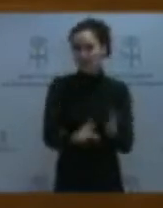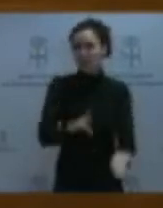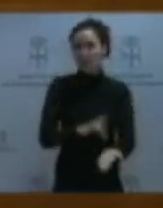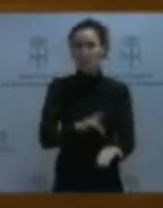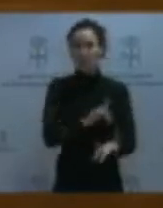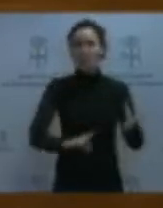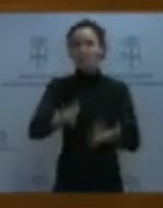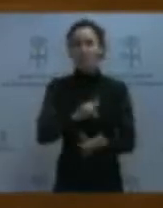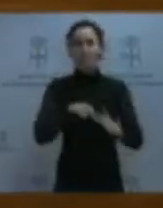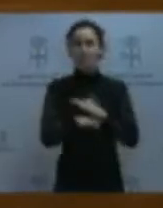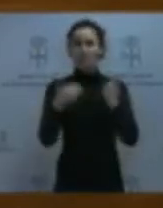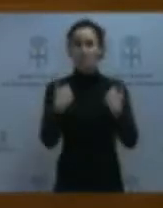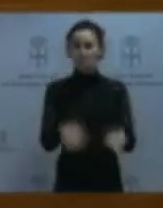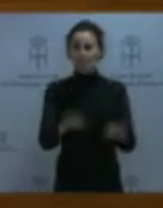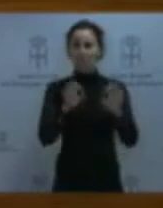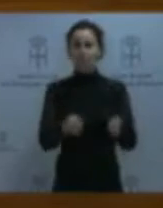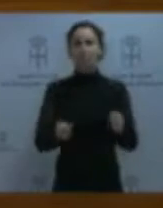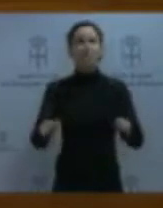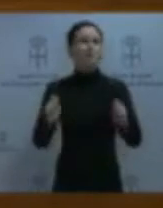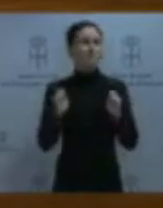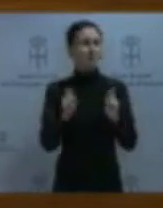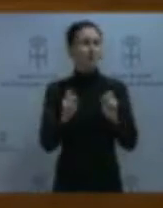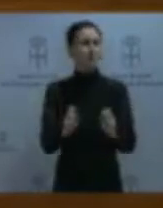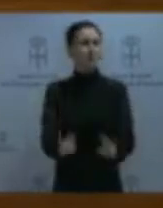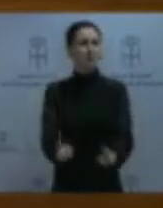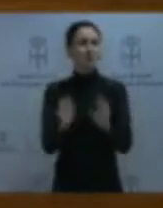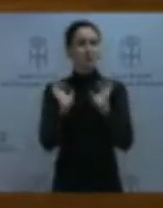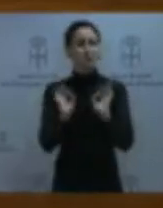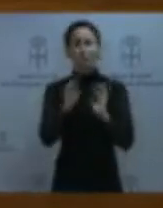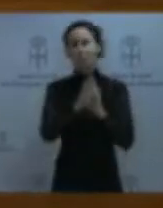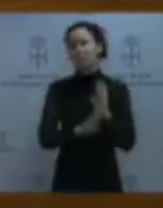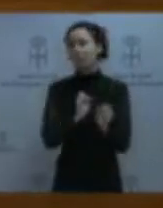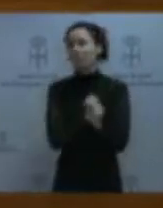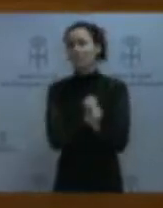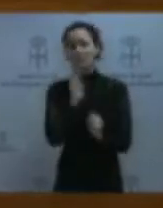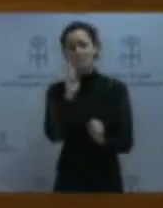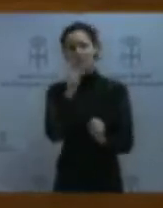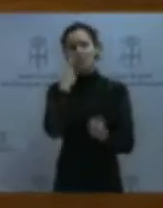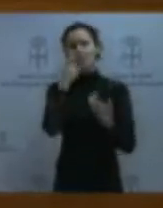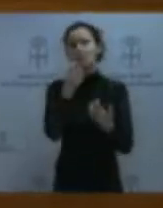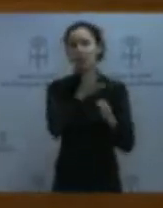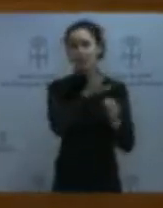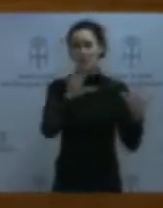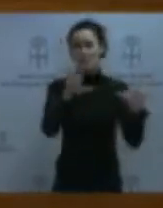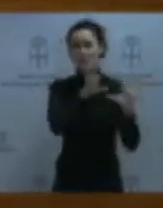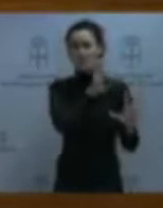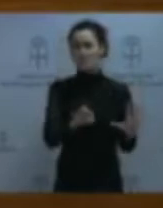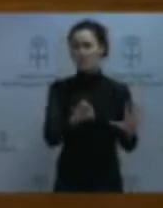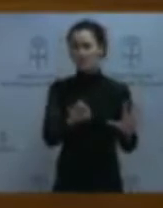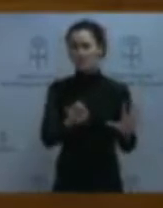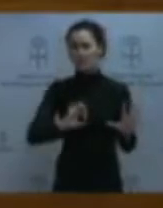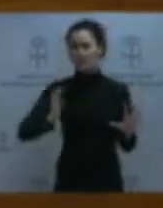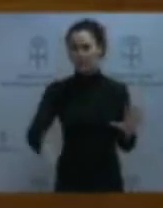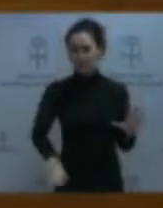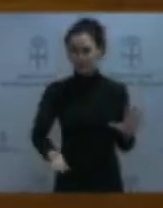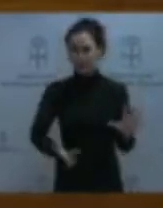y que ese deterioro en las condiciones laborales ha sido clave. La distancia entre el 10% que más gana y el 10% que menos hace